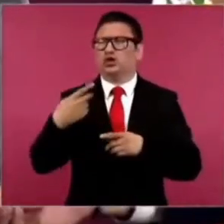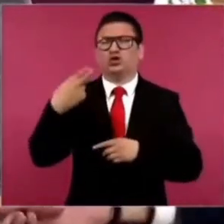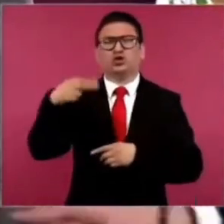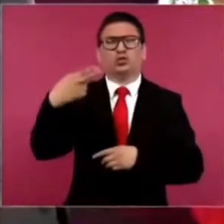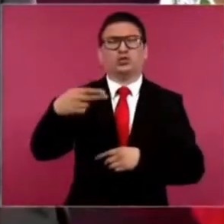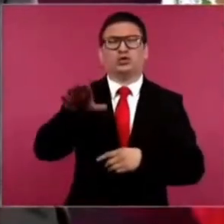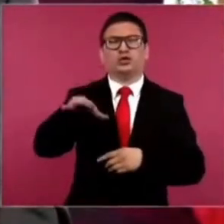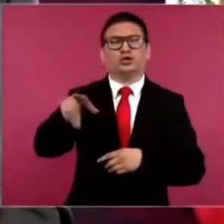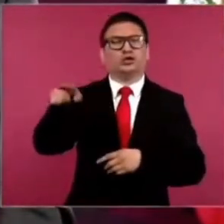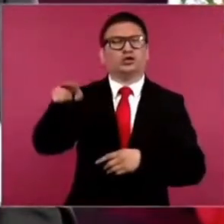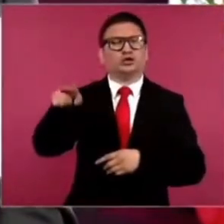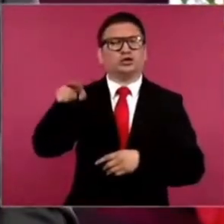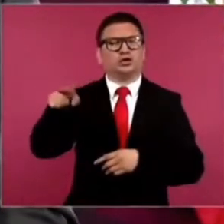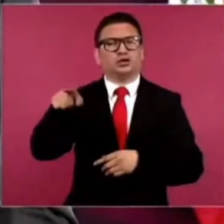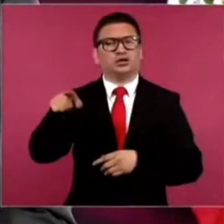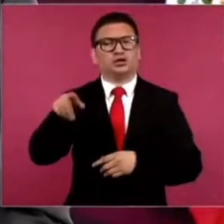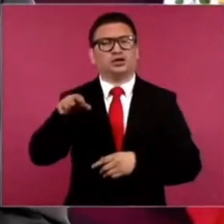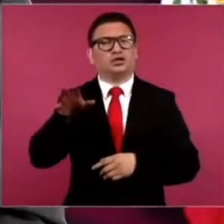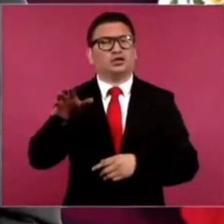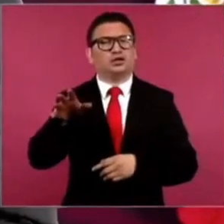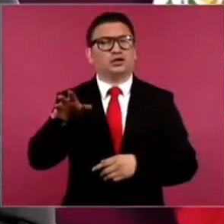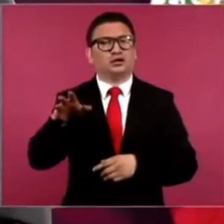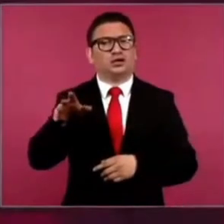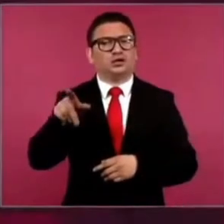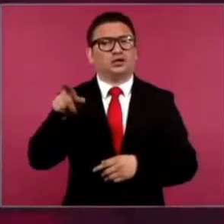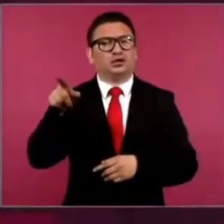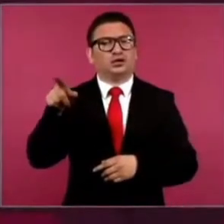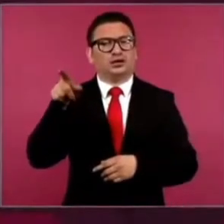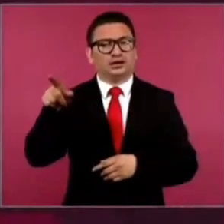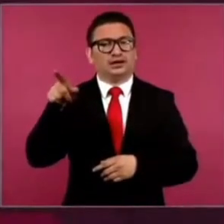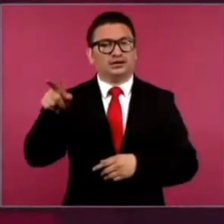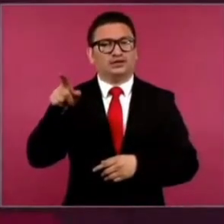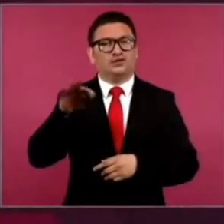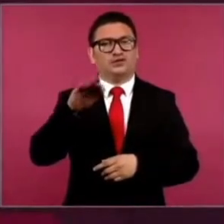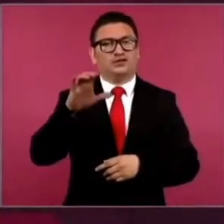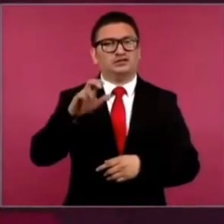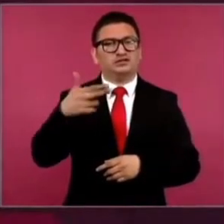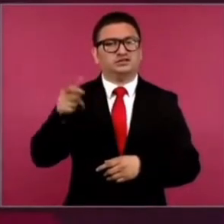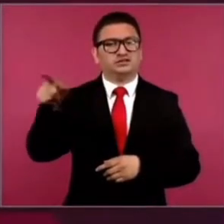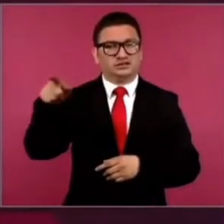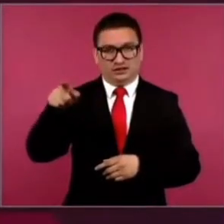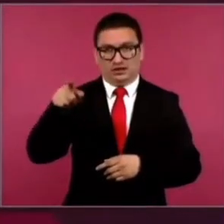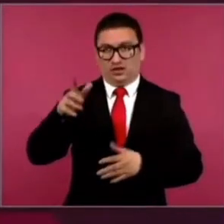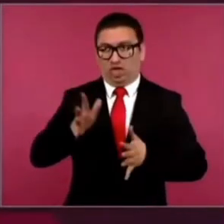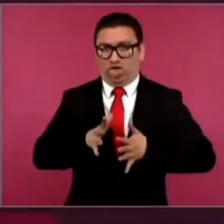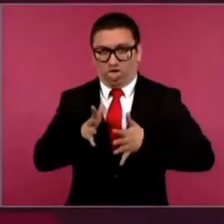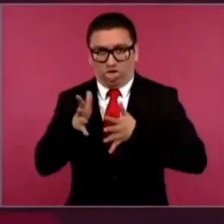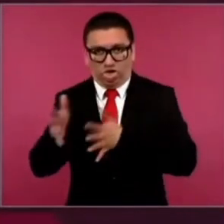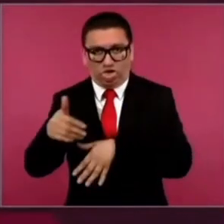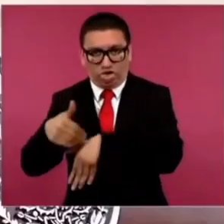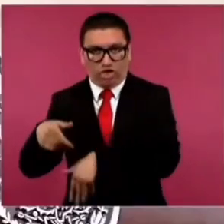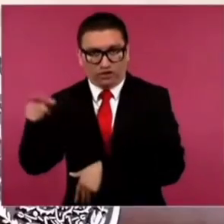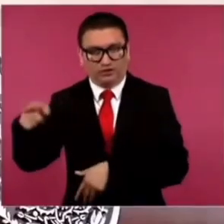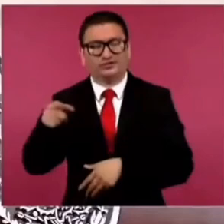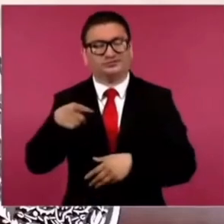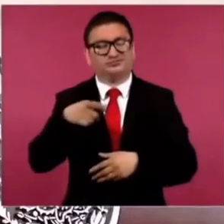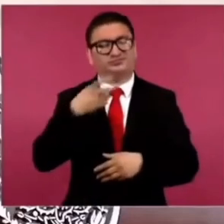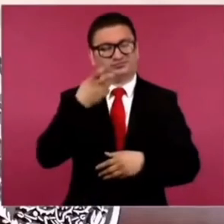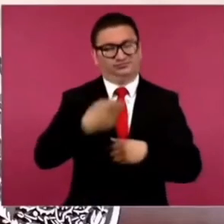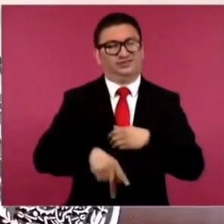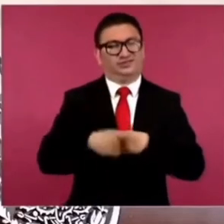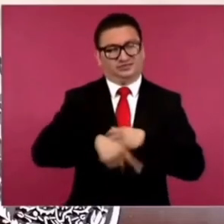¿Cuál? Fitch, Ese es el riesgo. Fitch. Estarle creyendo ahí. A